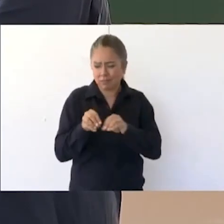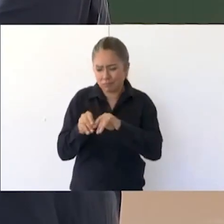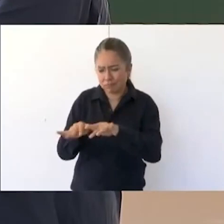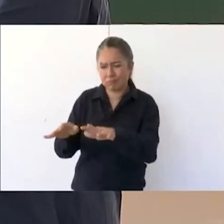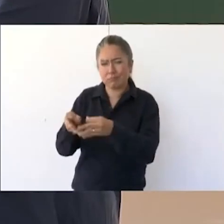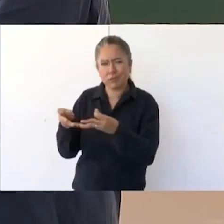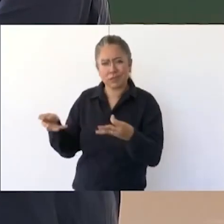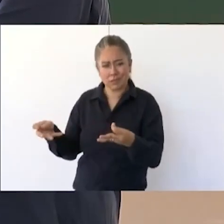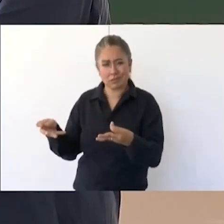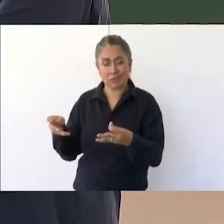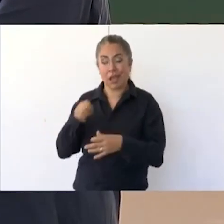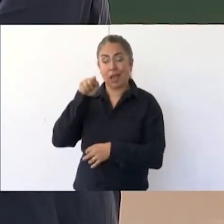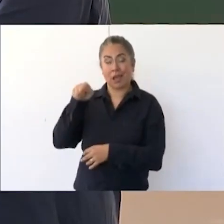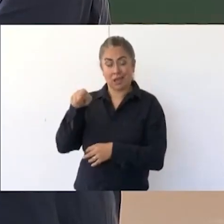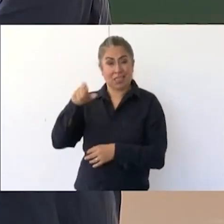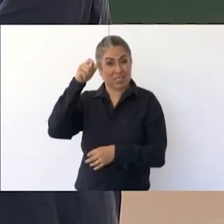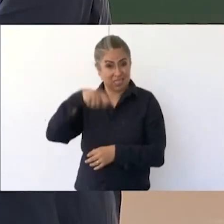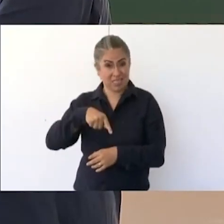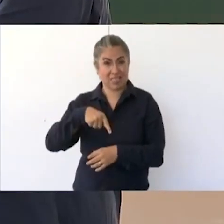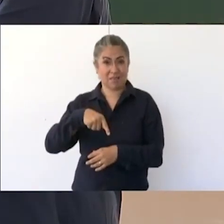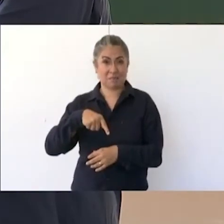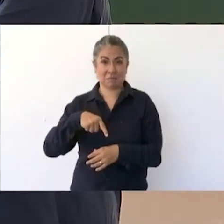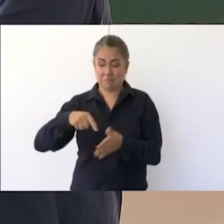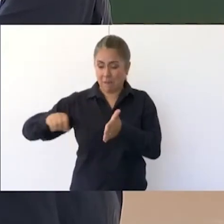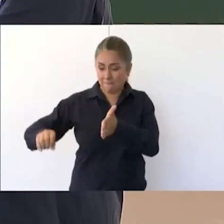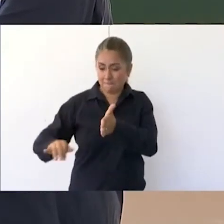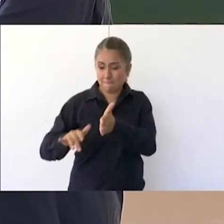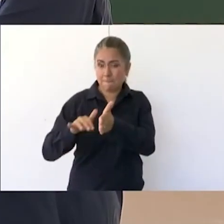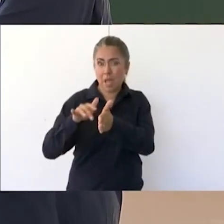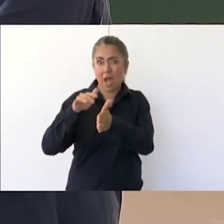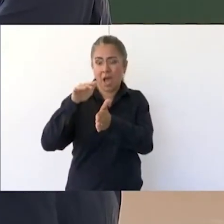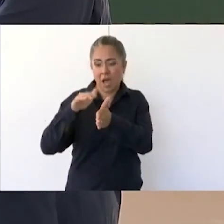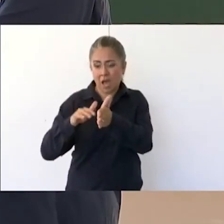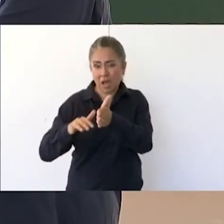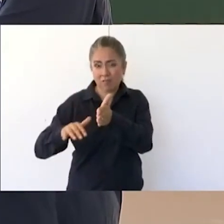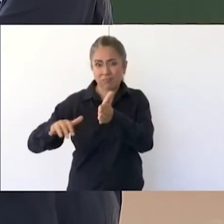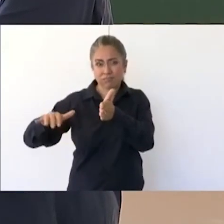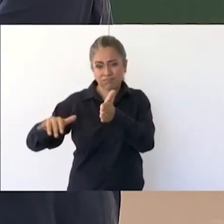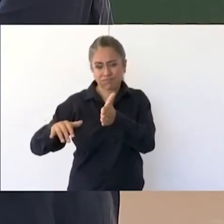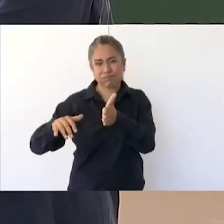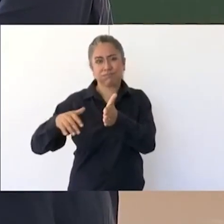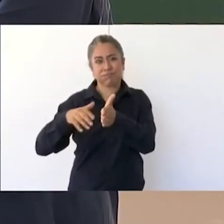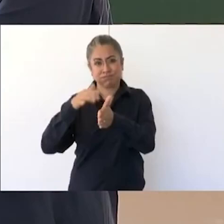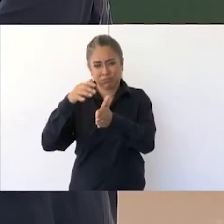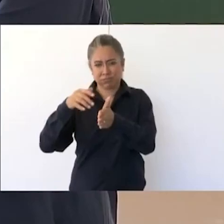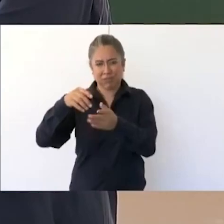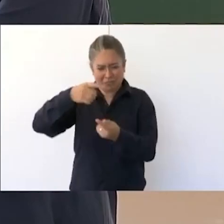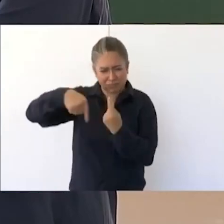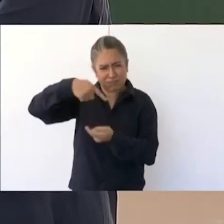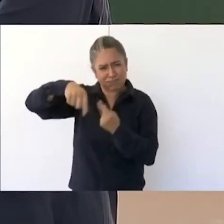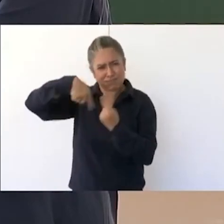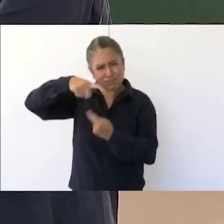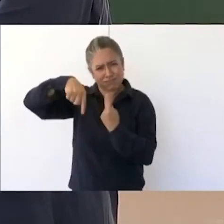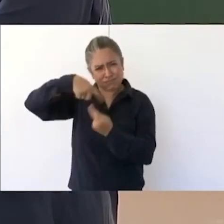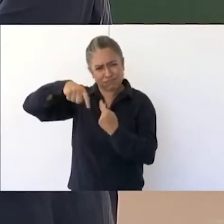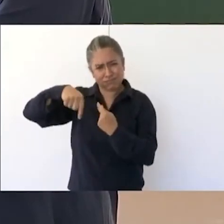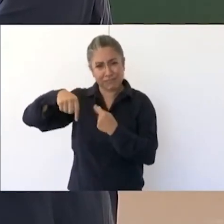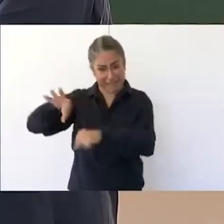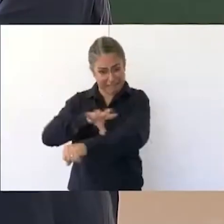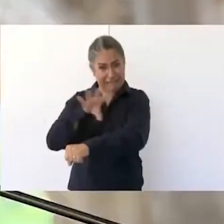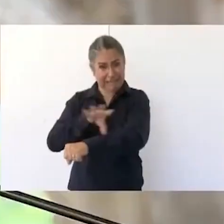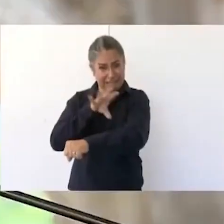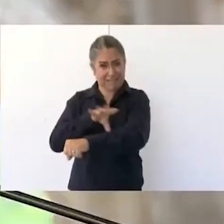con turbinas para la generación de energía eléctrica. Y